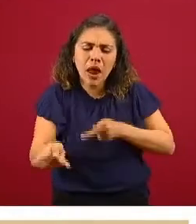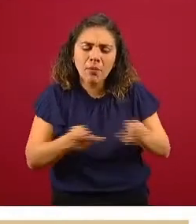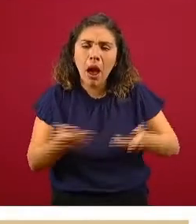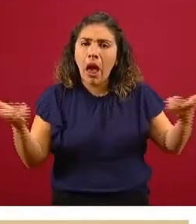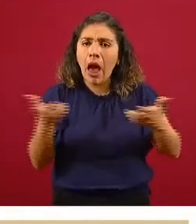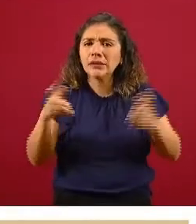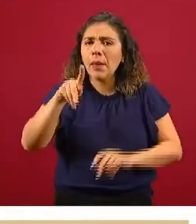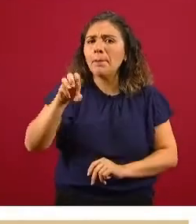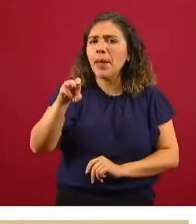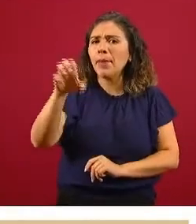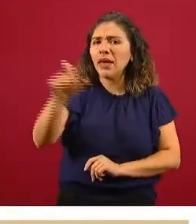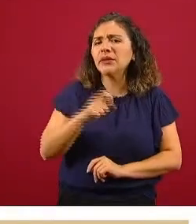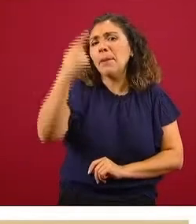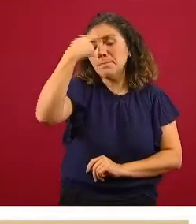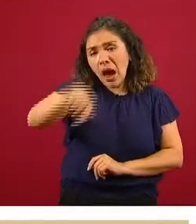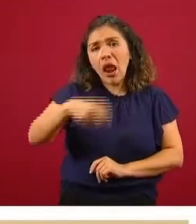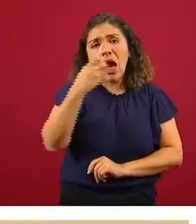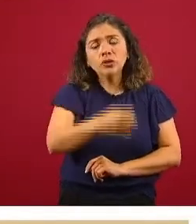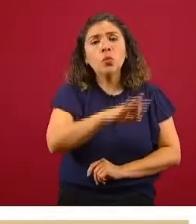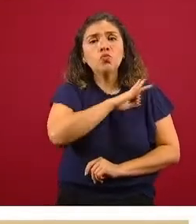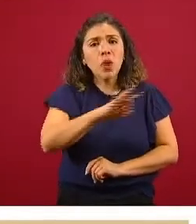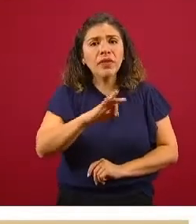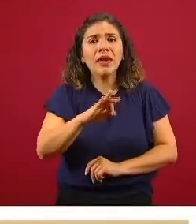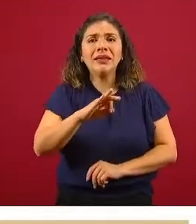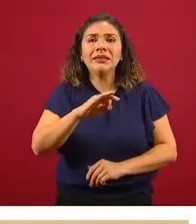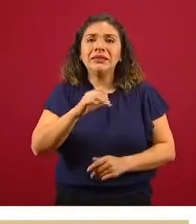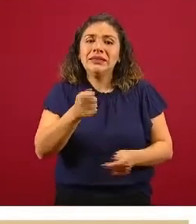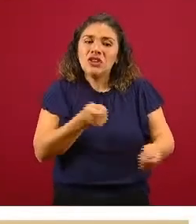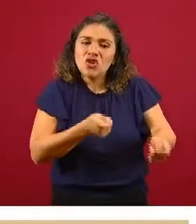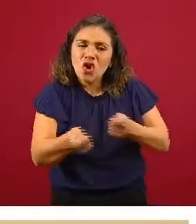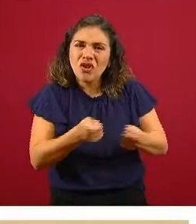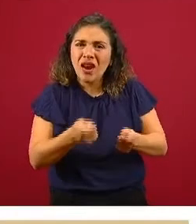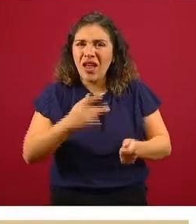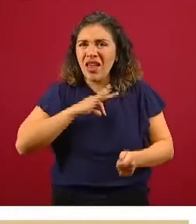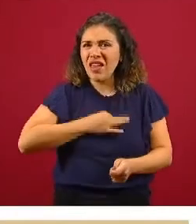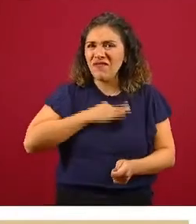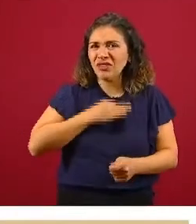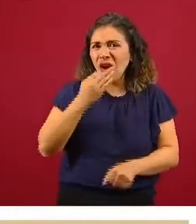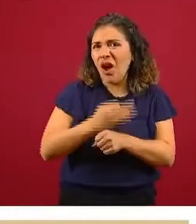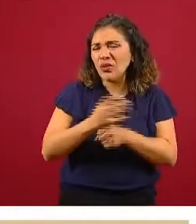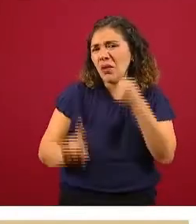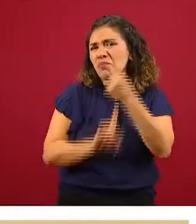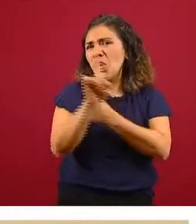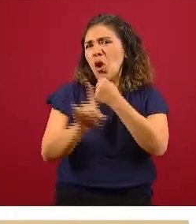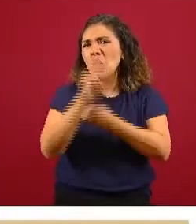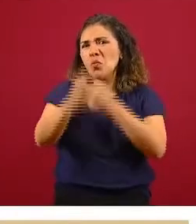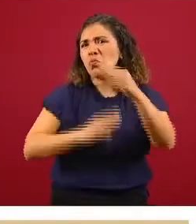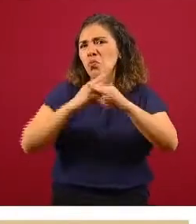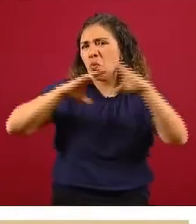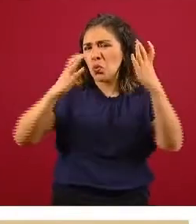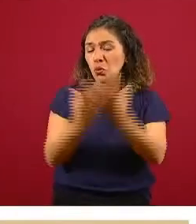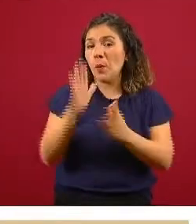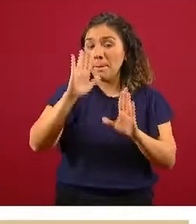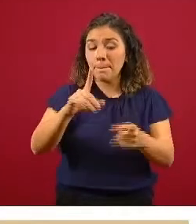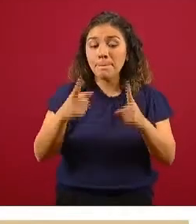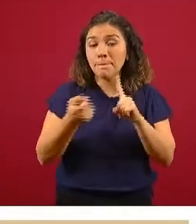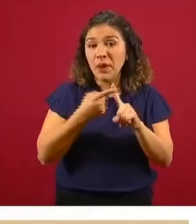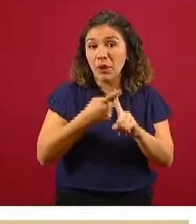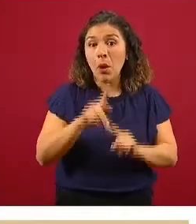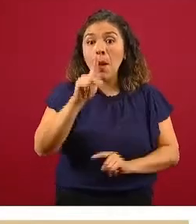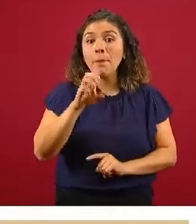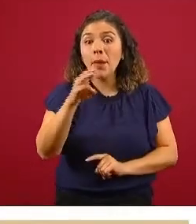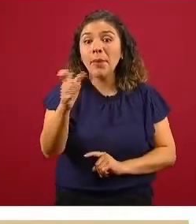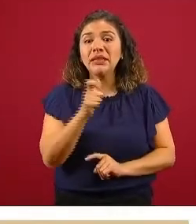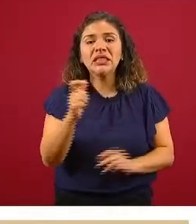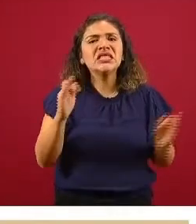que hicimos para poder cohibir esta infección que nos aqueja a todo el mundo. Primero, Pemex más